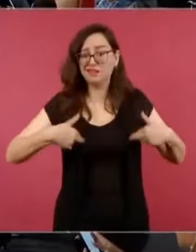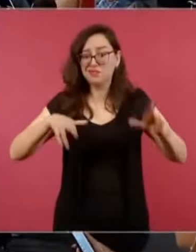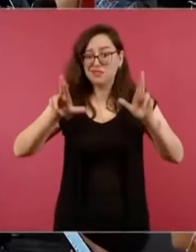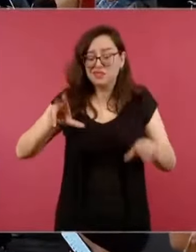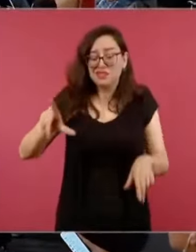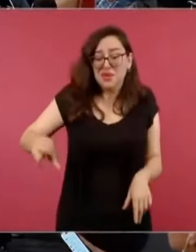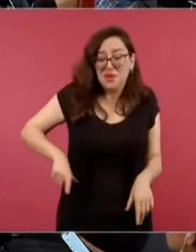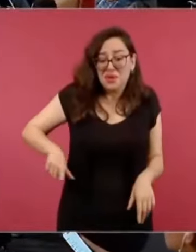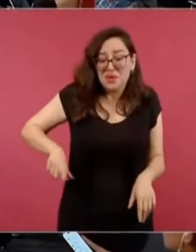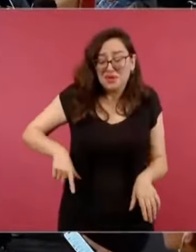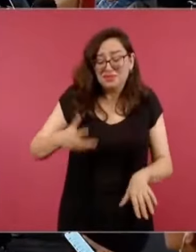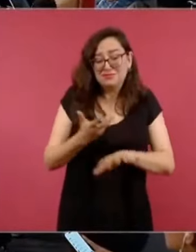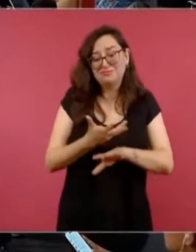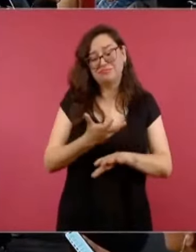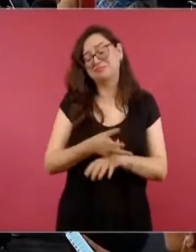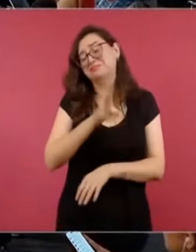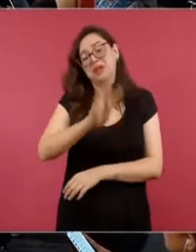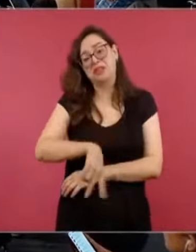Pero es de risa.